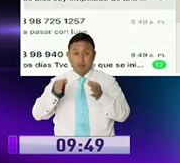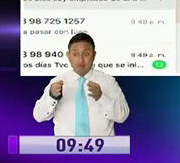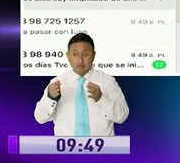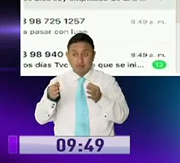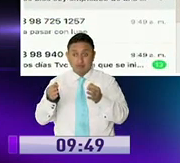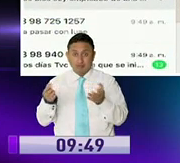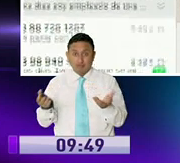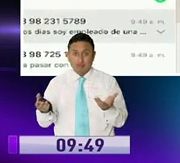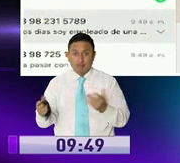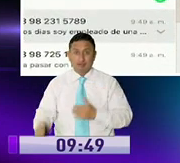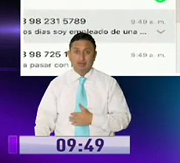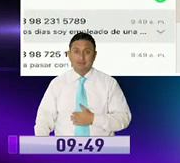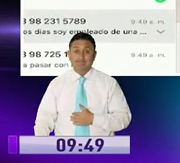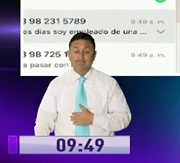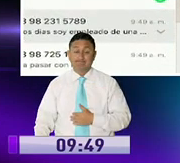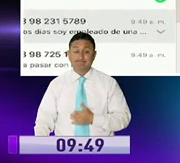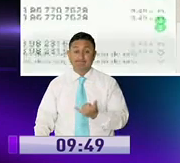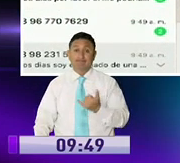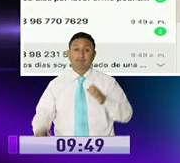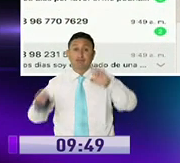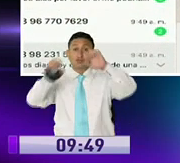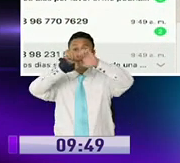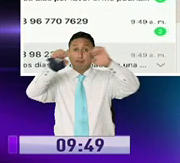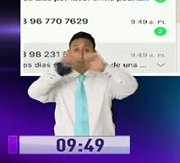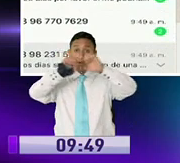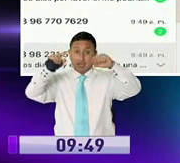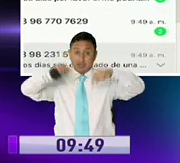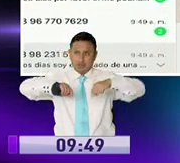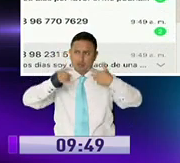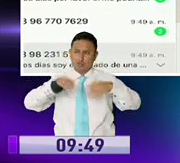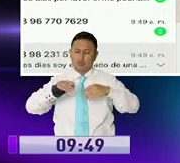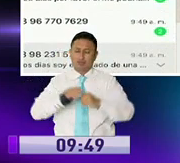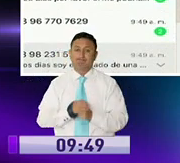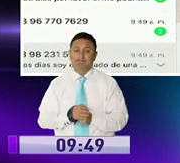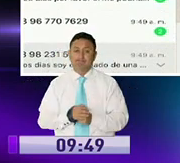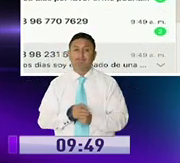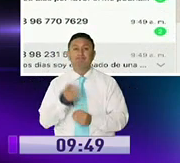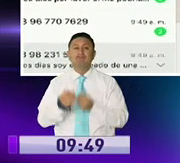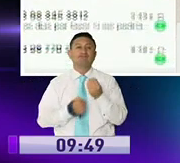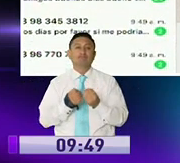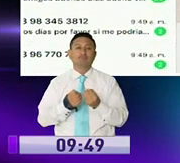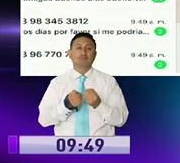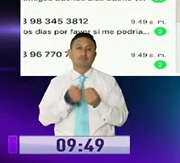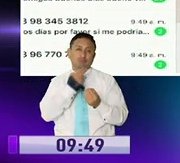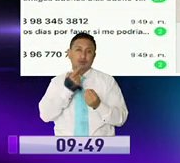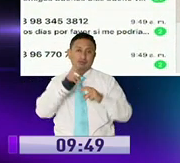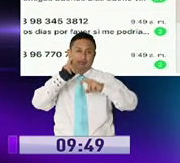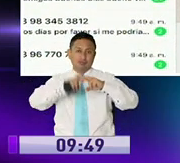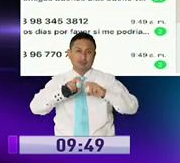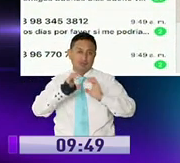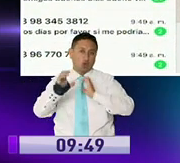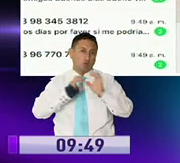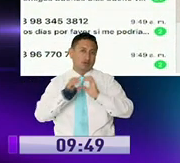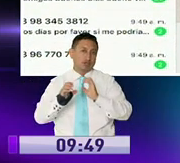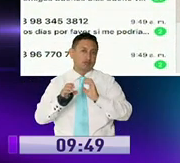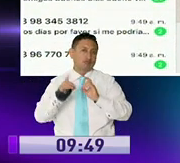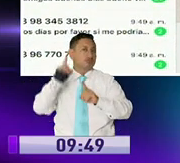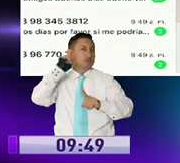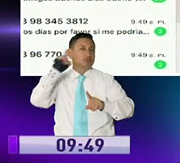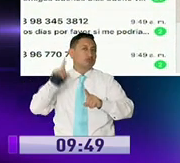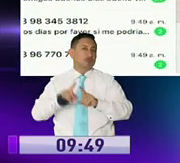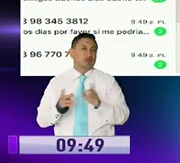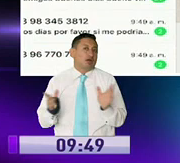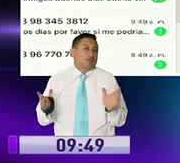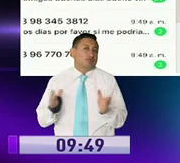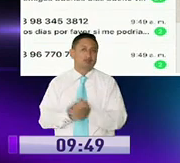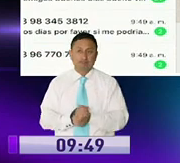pagos. Qué lío, hay un montón de empresas que están pasando momentos muy complicados. Yo creo que lo que tienen que hacer es sentarse a transar. Claro, y